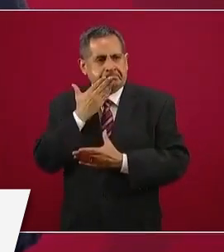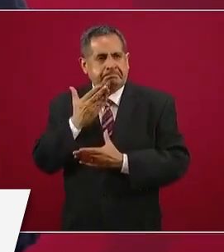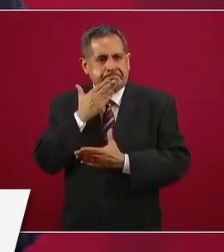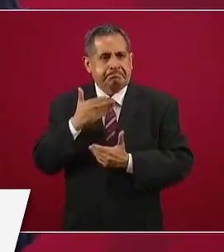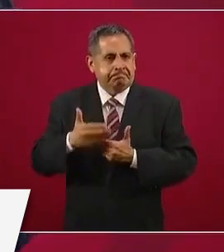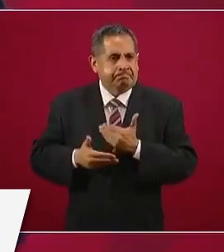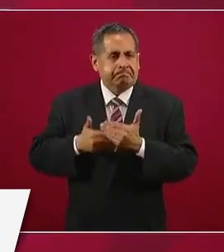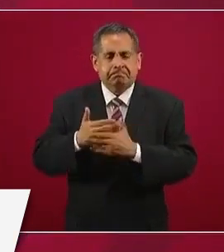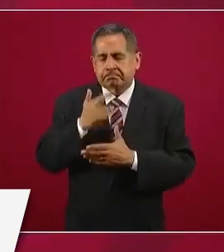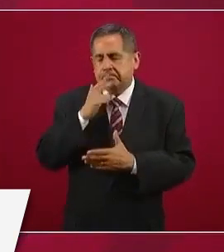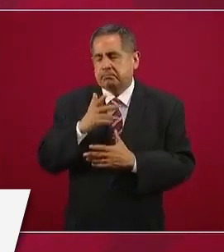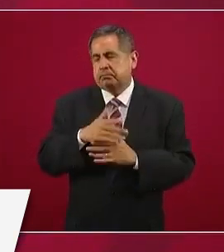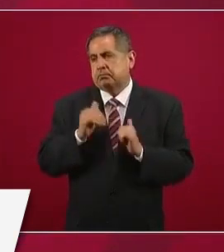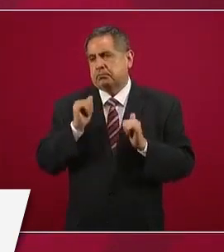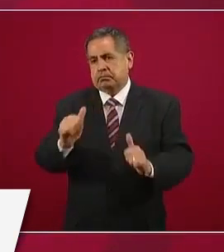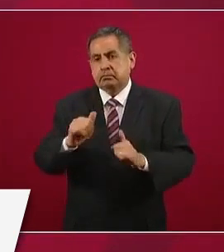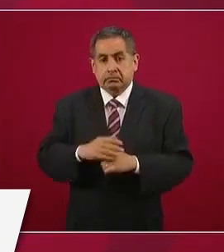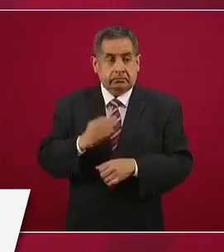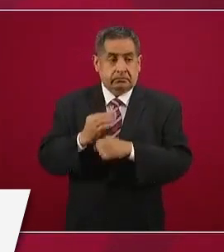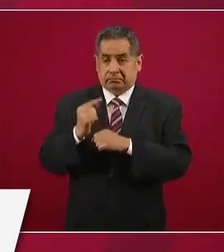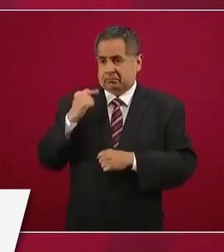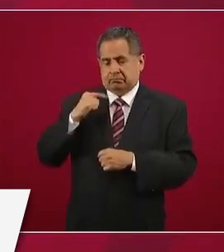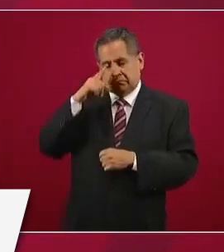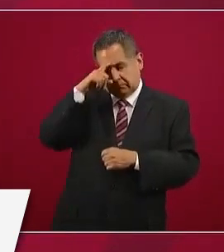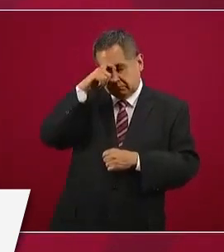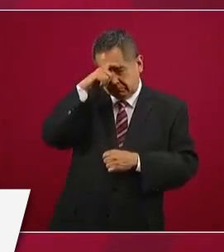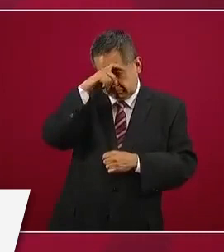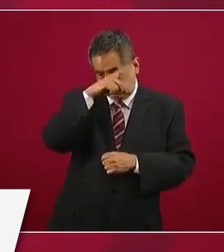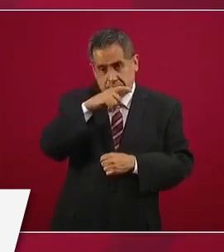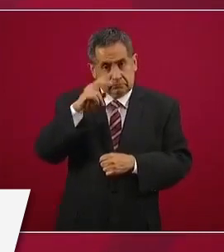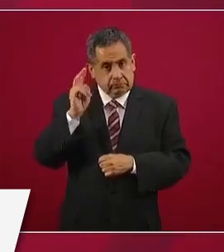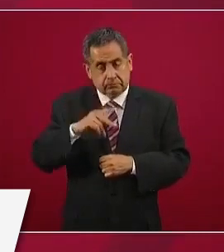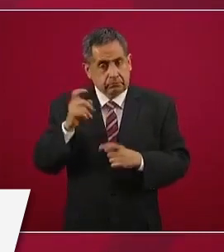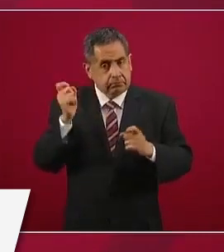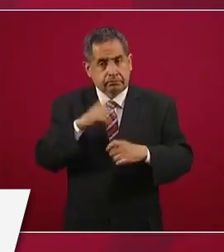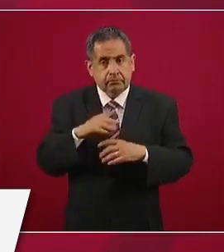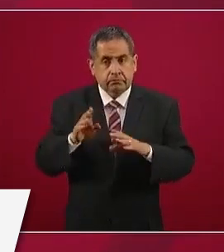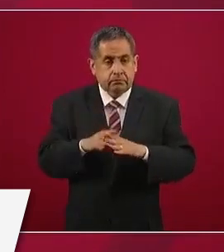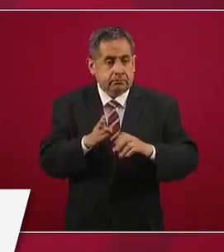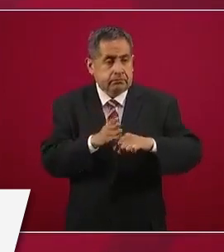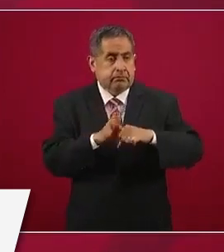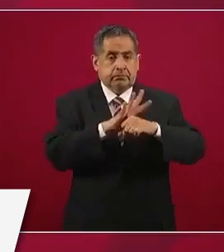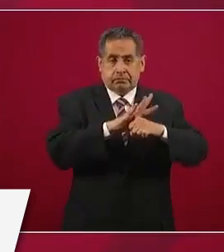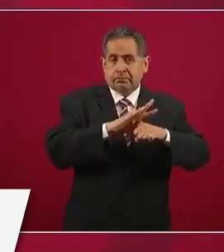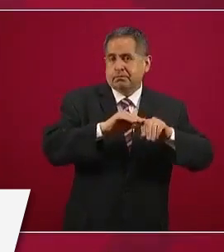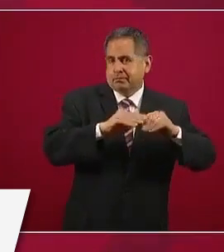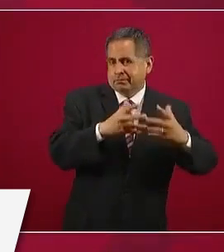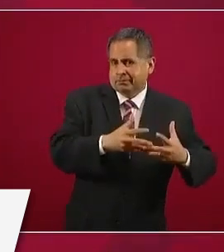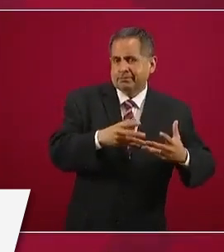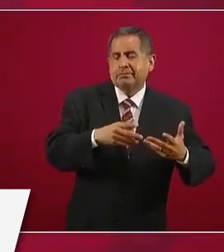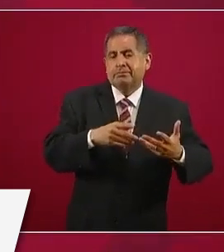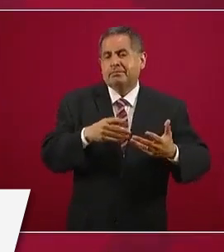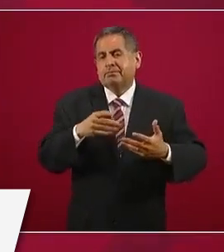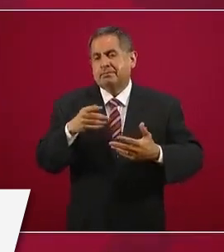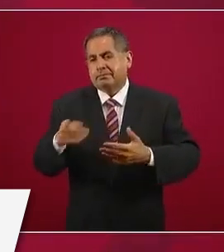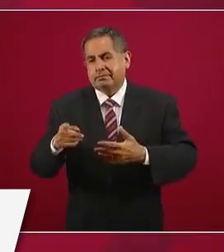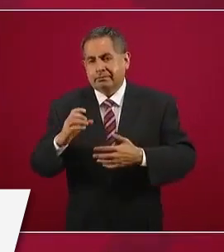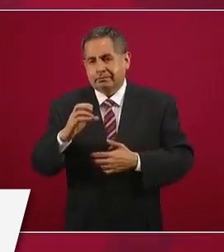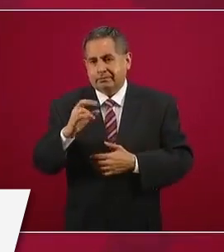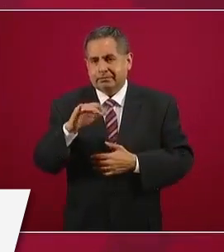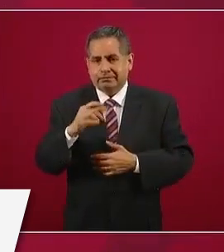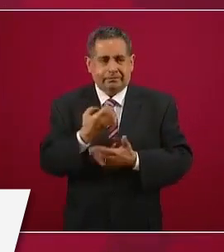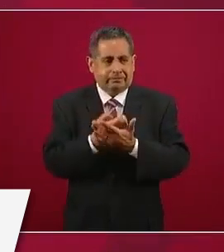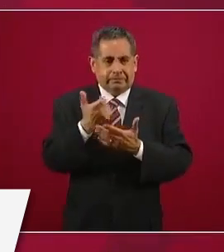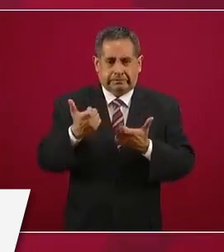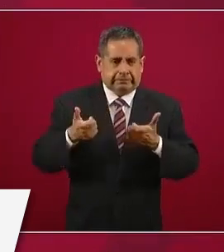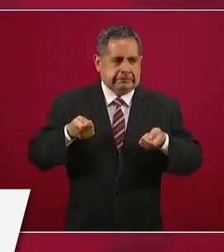de este gran desafío de la pandemia y la crisis